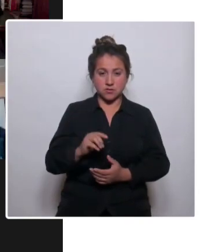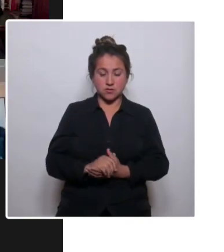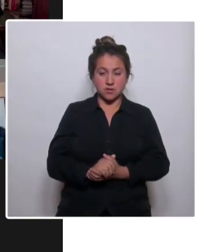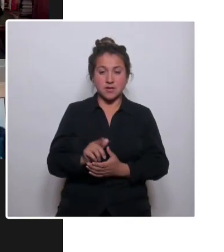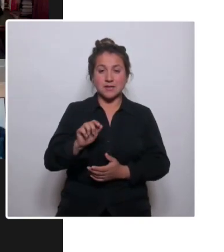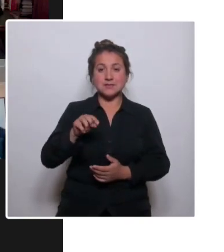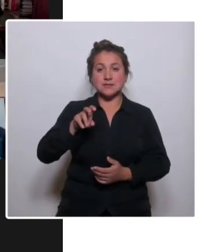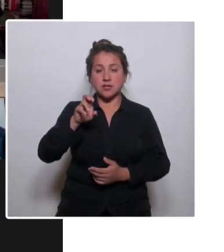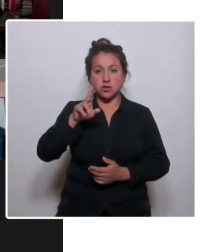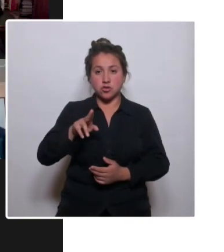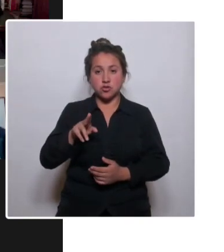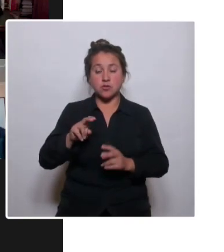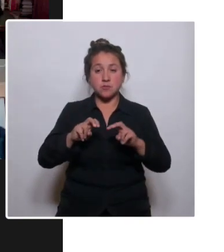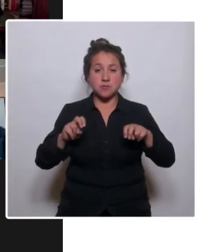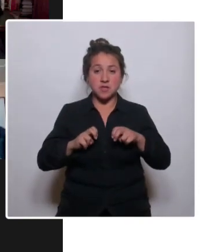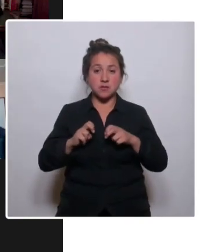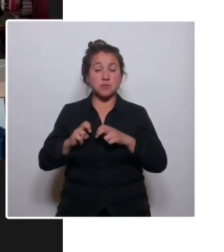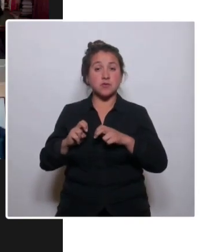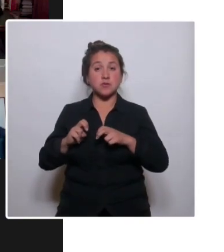Convencional Paulina Valenzuela.